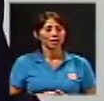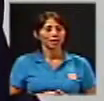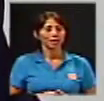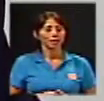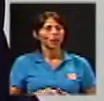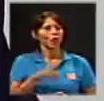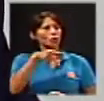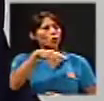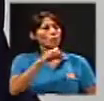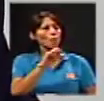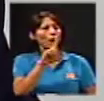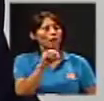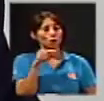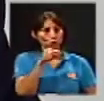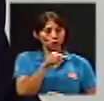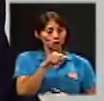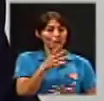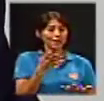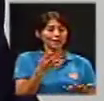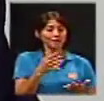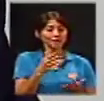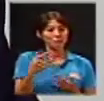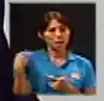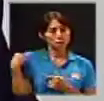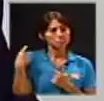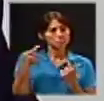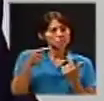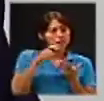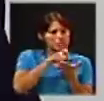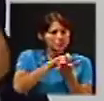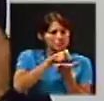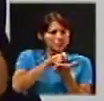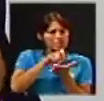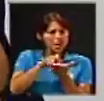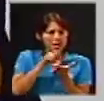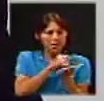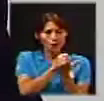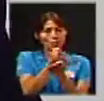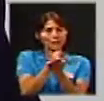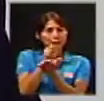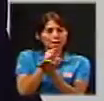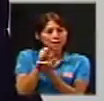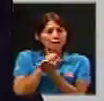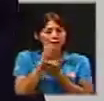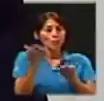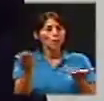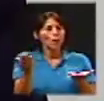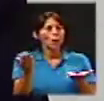Don Pablo, usted ha venido escribiendo, haciendo investigaciones y ha venido